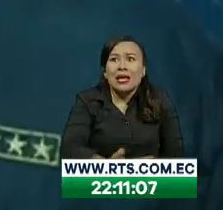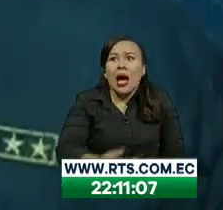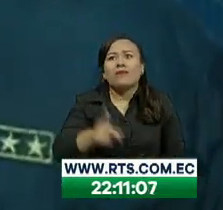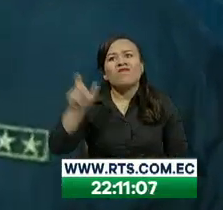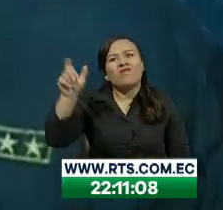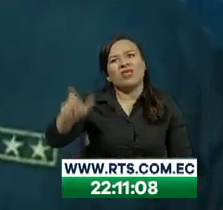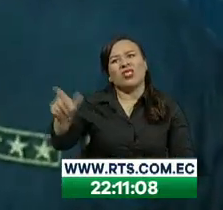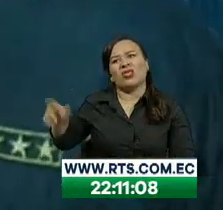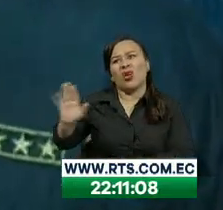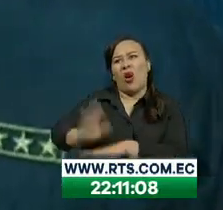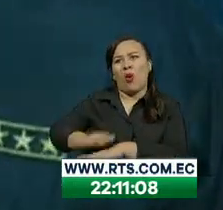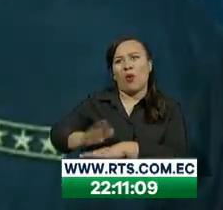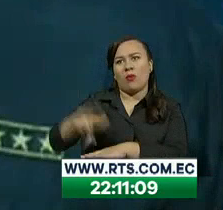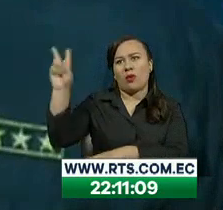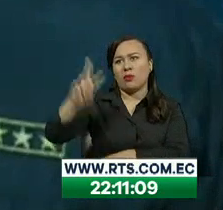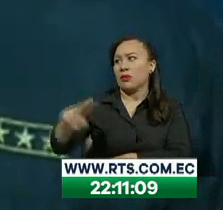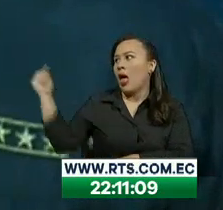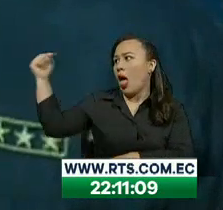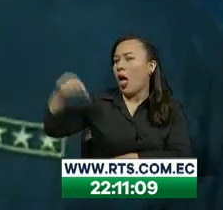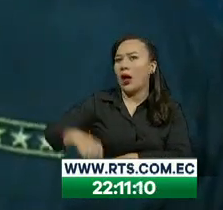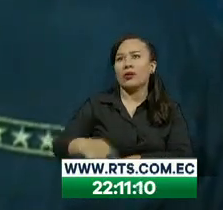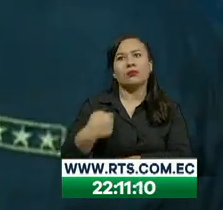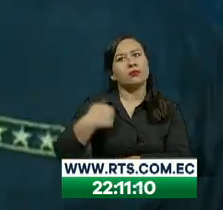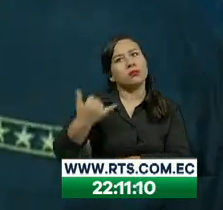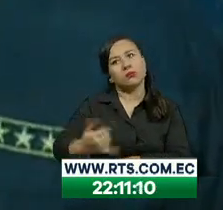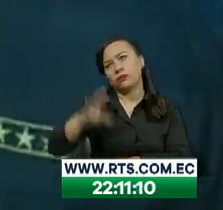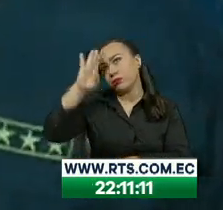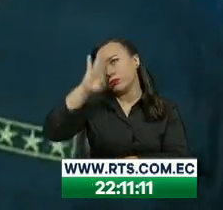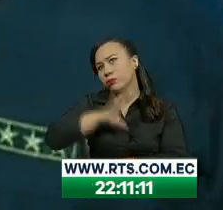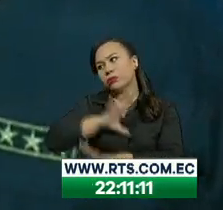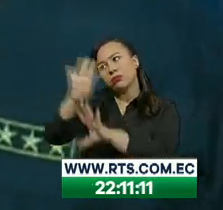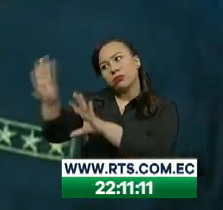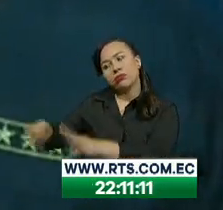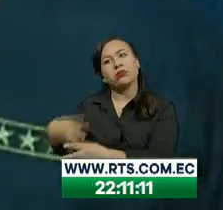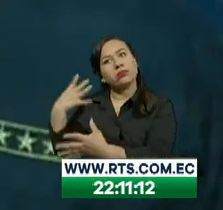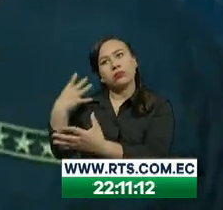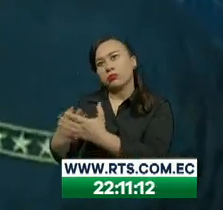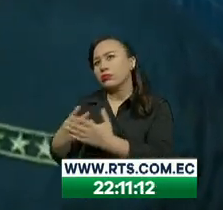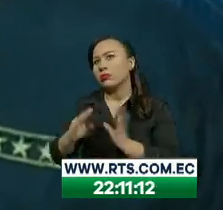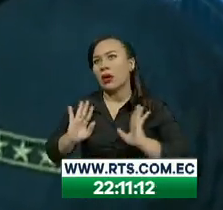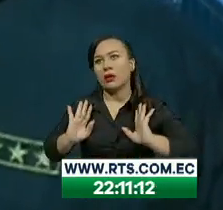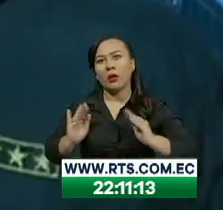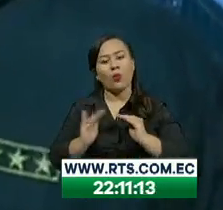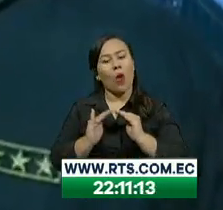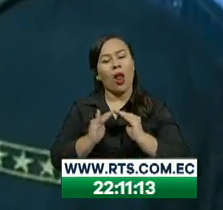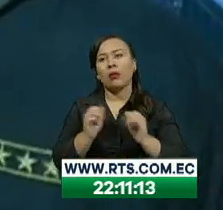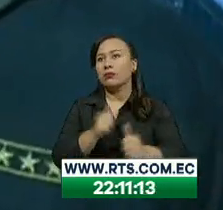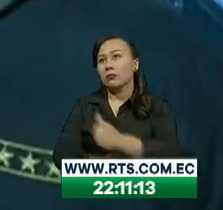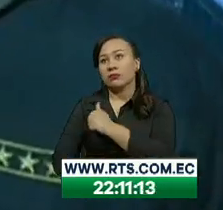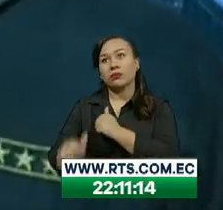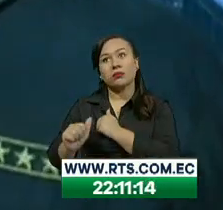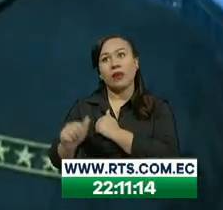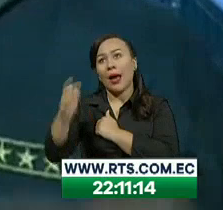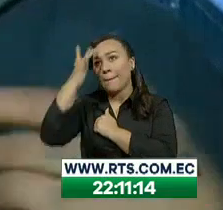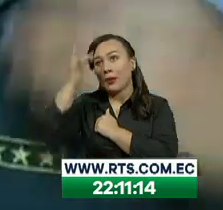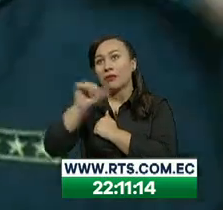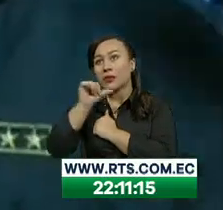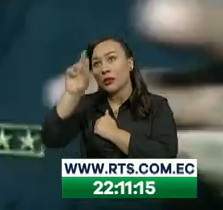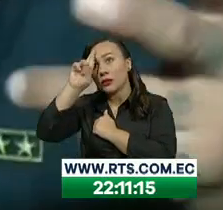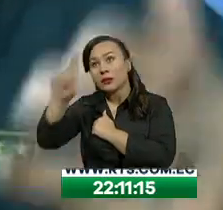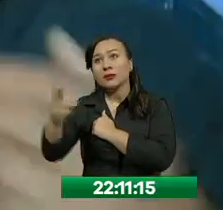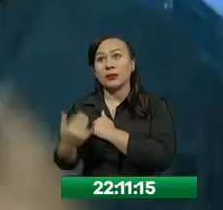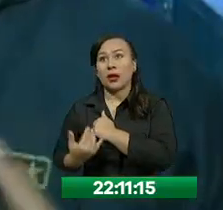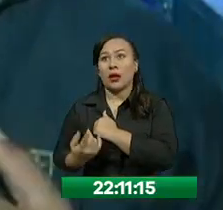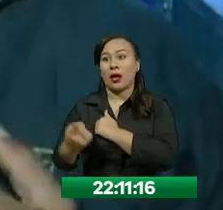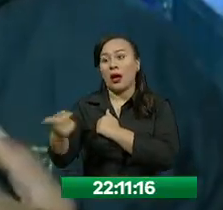venezolanos, pues no, también la justicia tiene que hacer su trabajo, también la ley, porque en estos casos, digamos, tal vez de